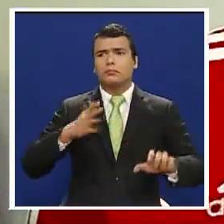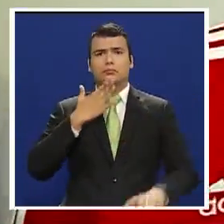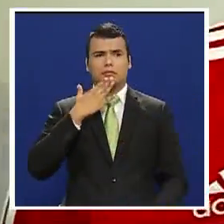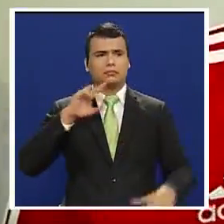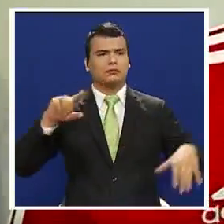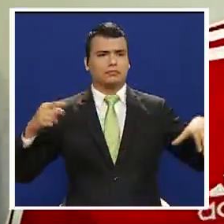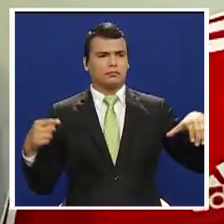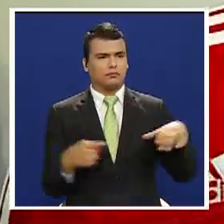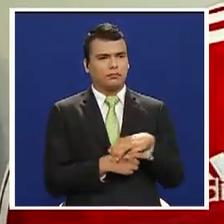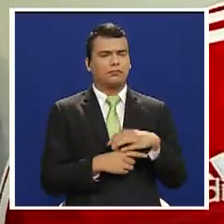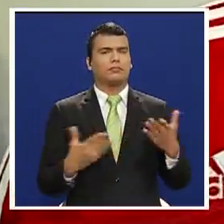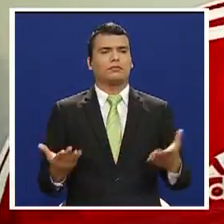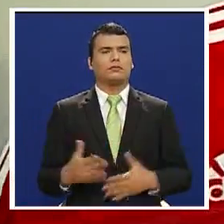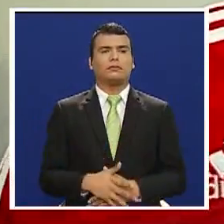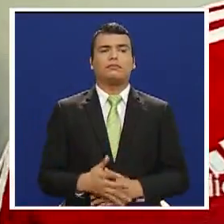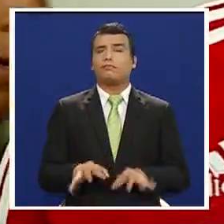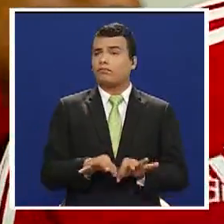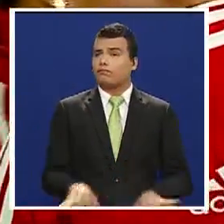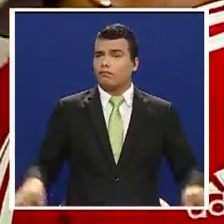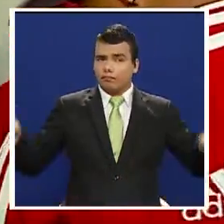al conjunto americano.